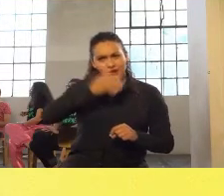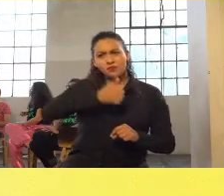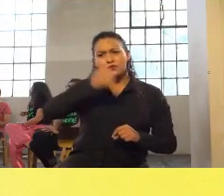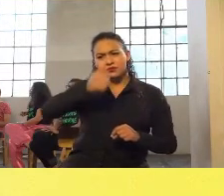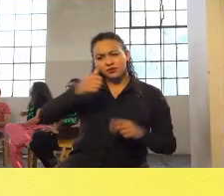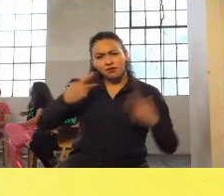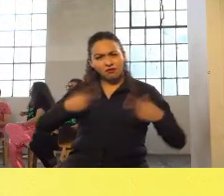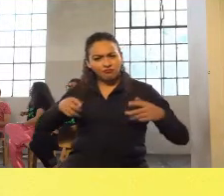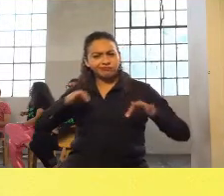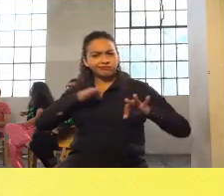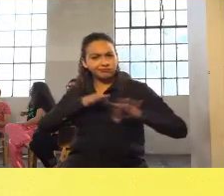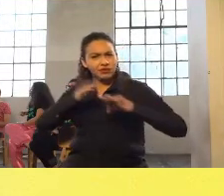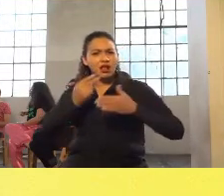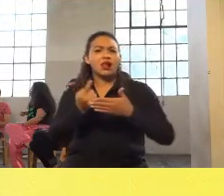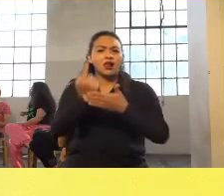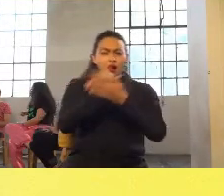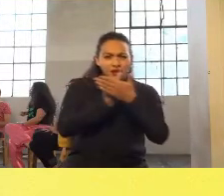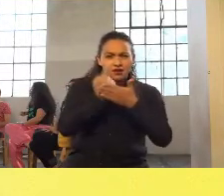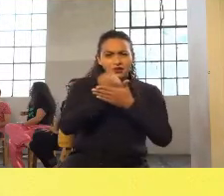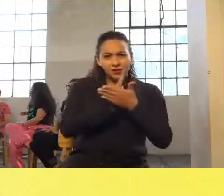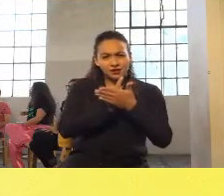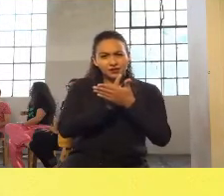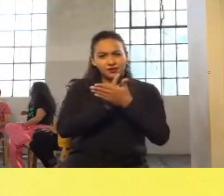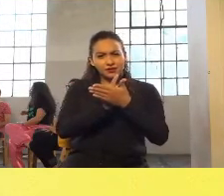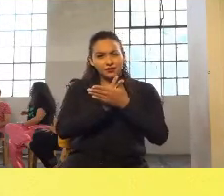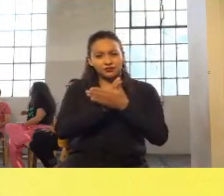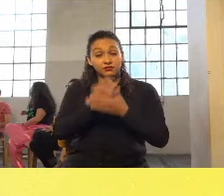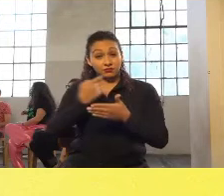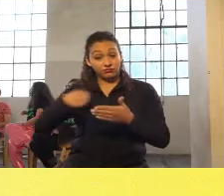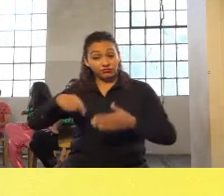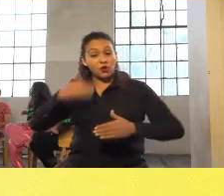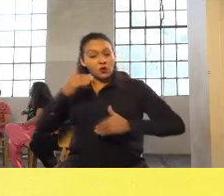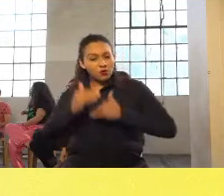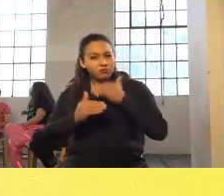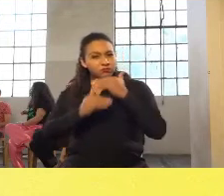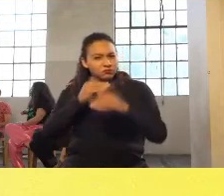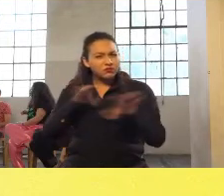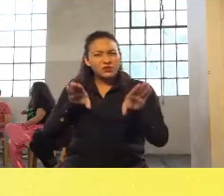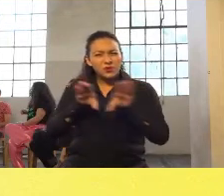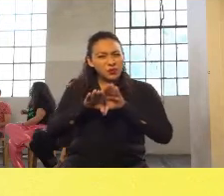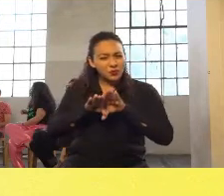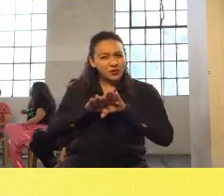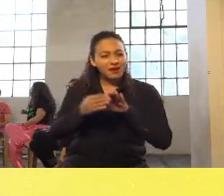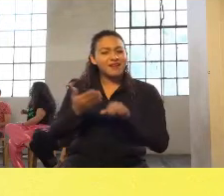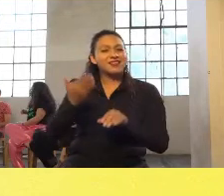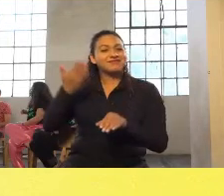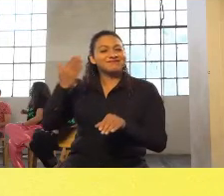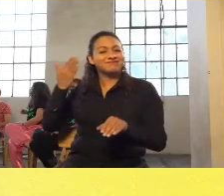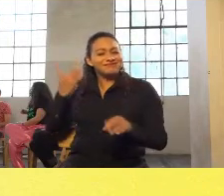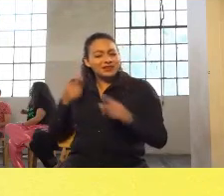largo de su quehacer en diseño. Nuestros procesos son así, como que iniciaron con